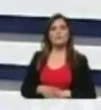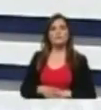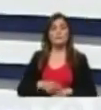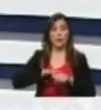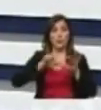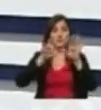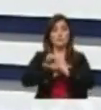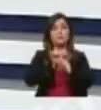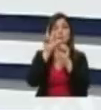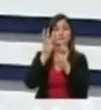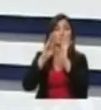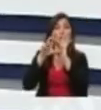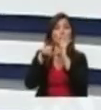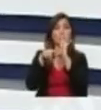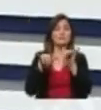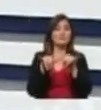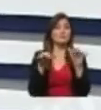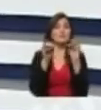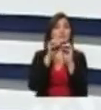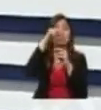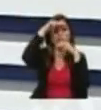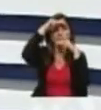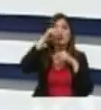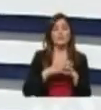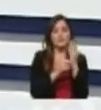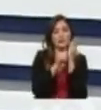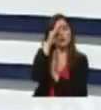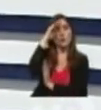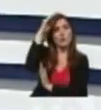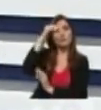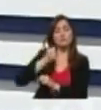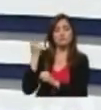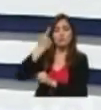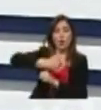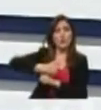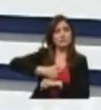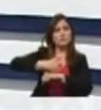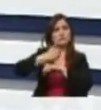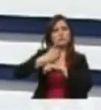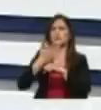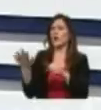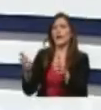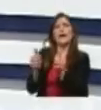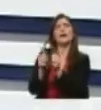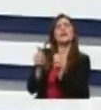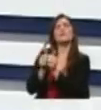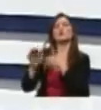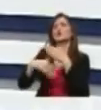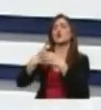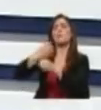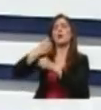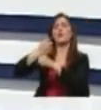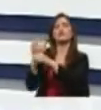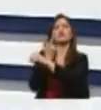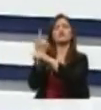8 de la mañana con 36 minutos, seguimos con más noticias. El Ministerio del Interior autorizó el traslado de la comandancia del Servicio Aeropolicial de Guayaquil